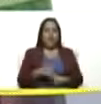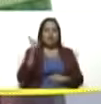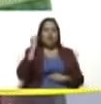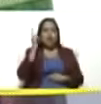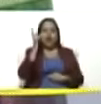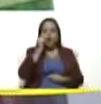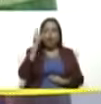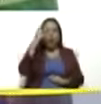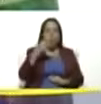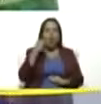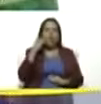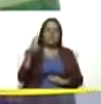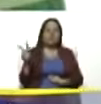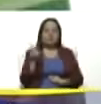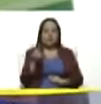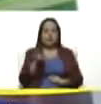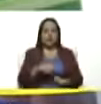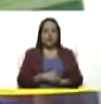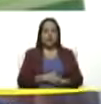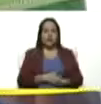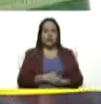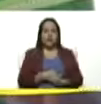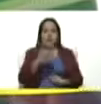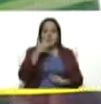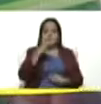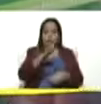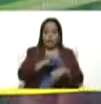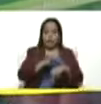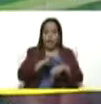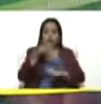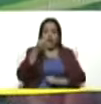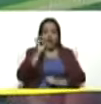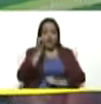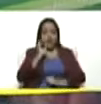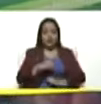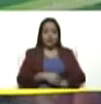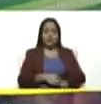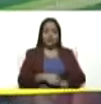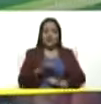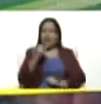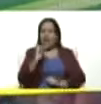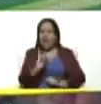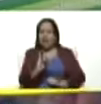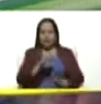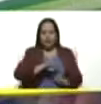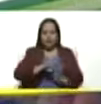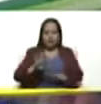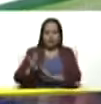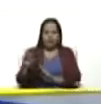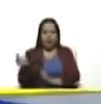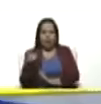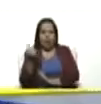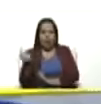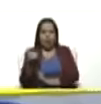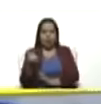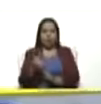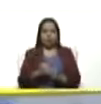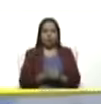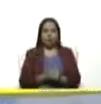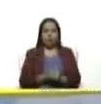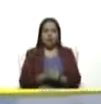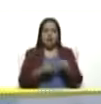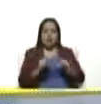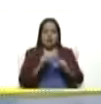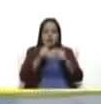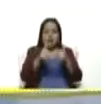muchachas, venezolanos y venezolanas, catadores y catadoras, que estaban prácticamente rezagados y que